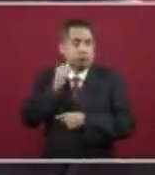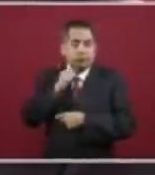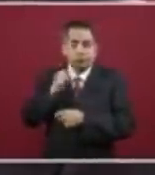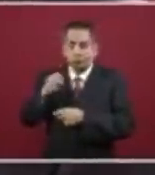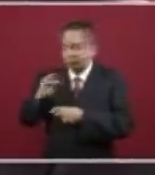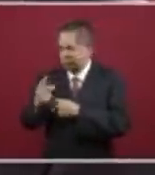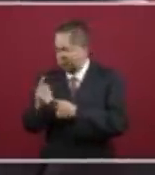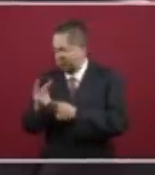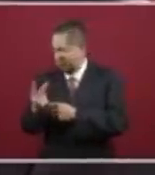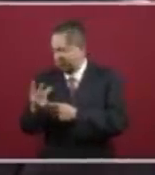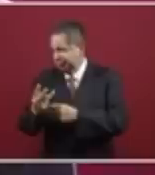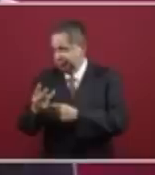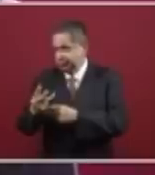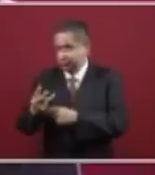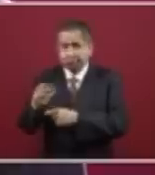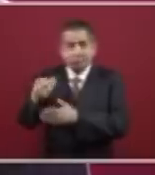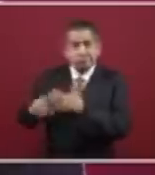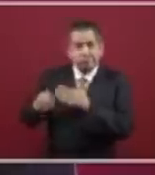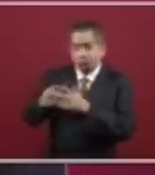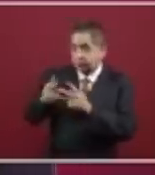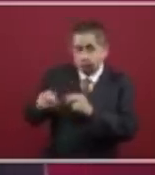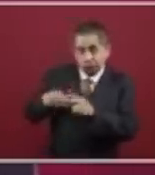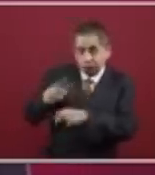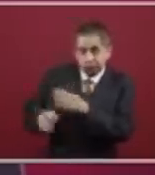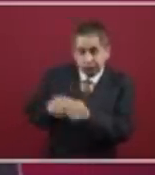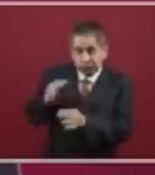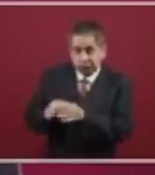uno, dos, tres, pues que